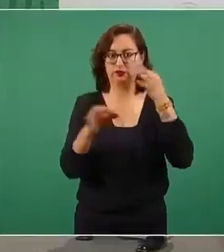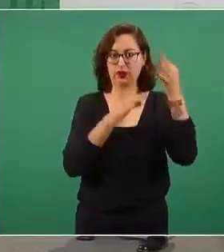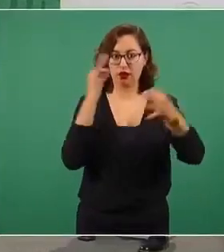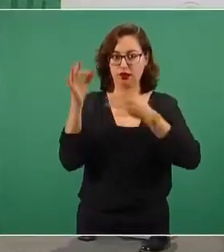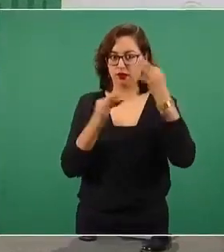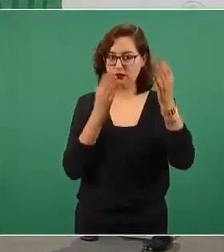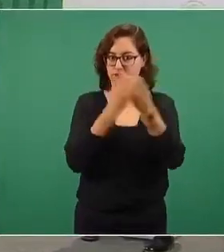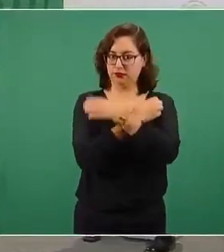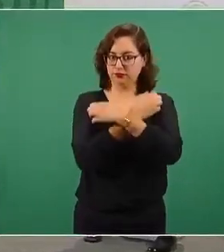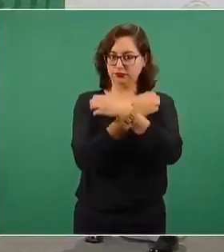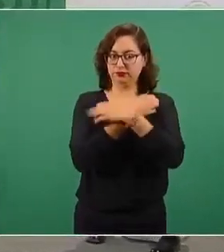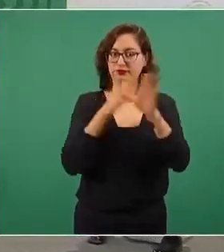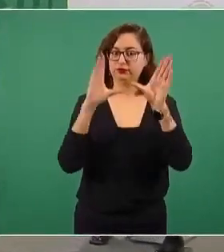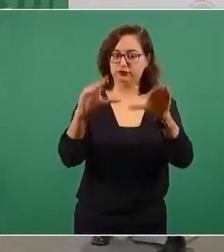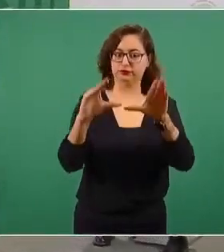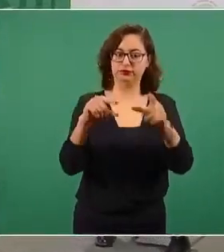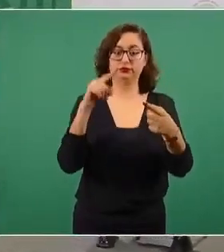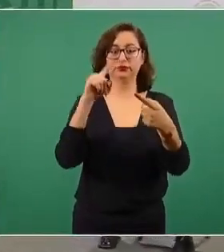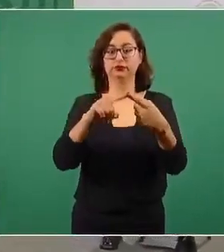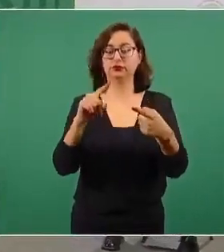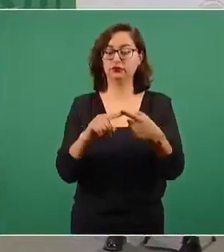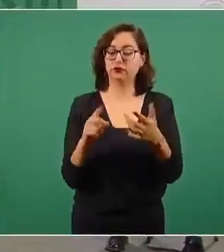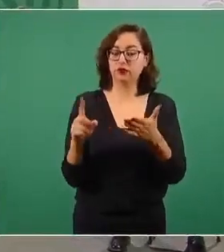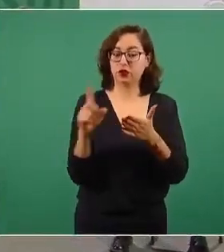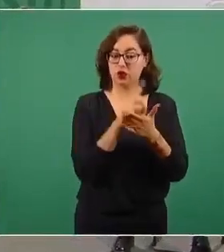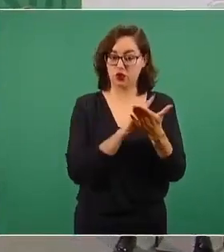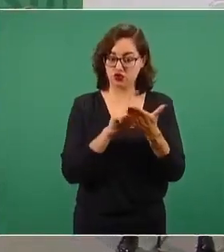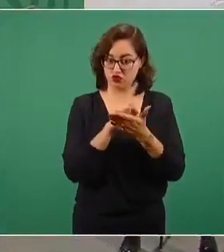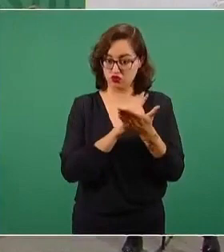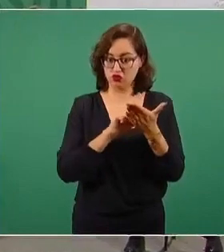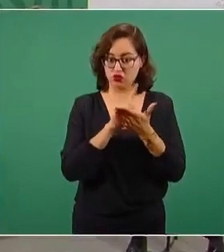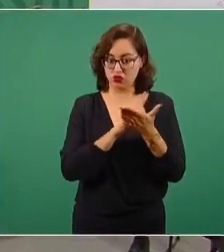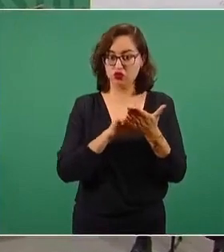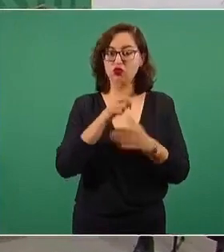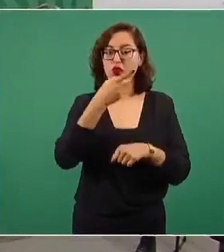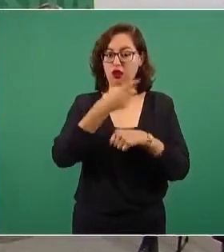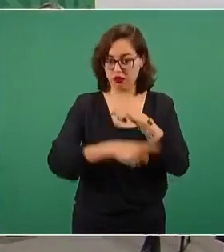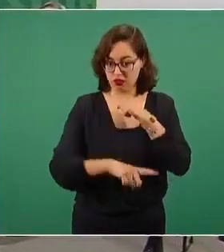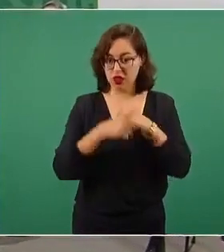La que orienta sobre el daño que causan las drogas